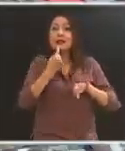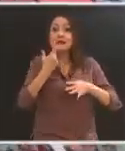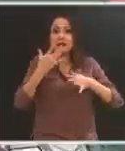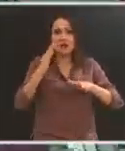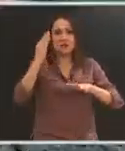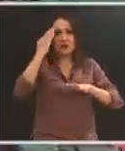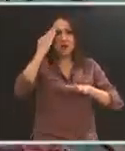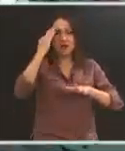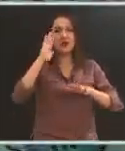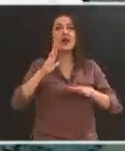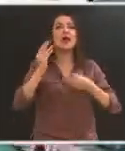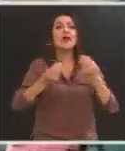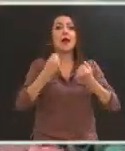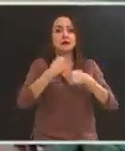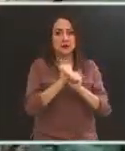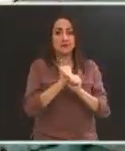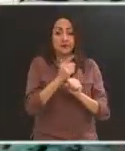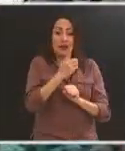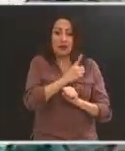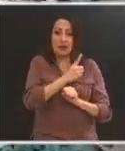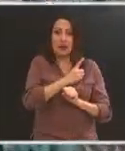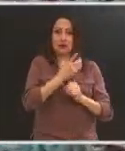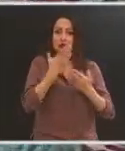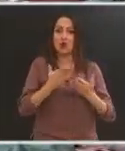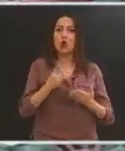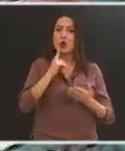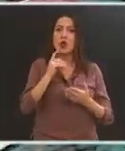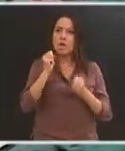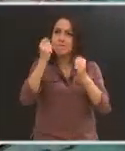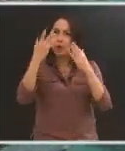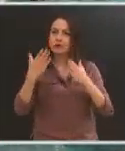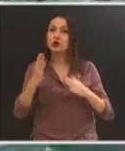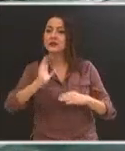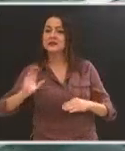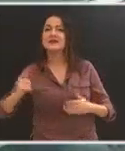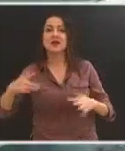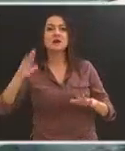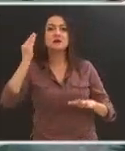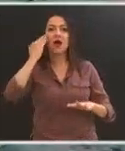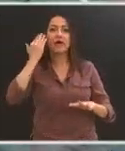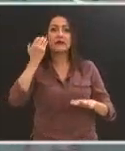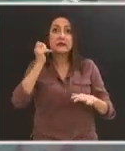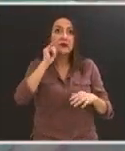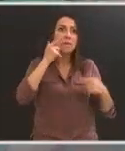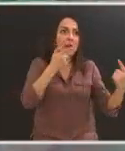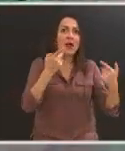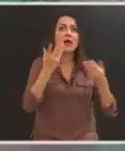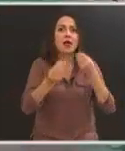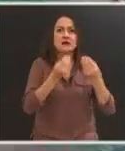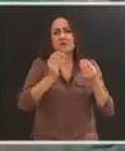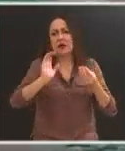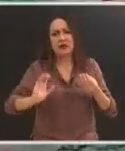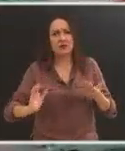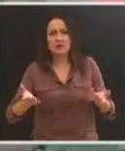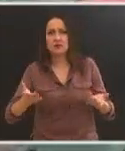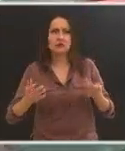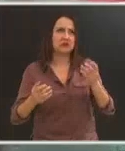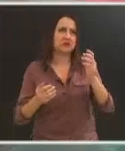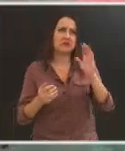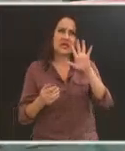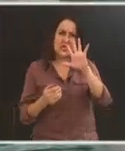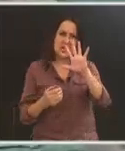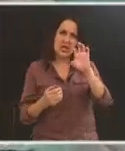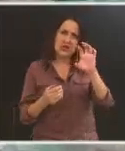saben exactamente qué hacer. La dirección, los docentes y sobre todo los niños, que son niños muy pequeños. Estamos hablando entonces de unos